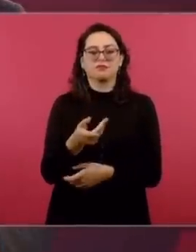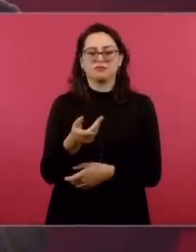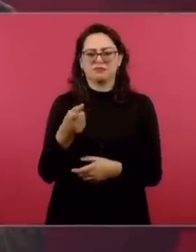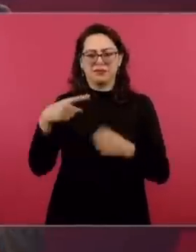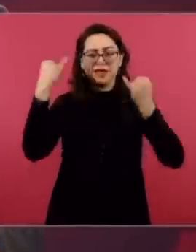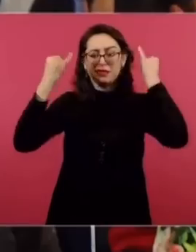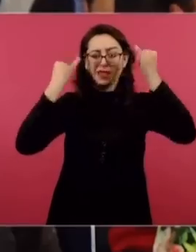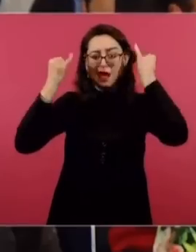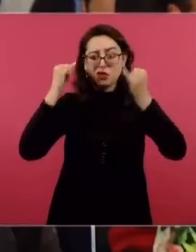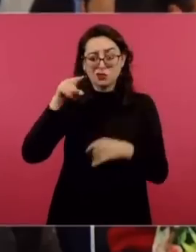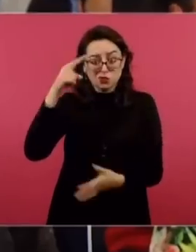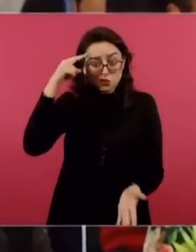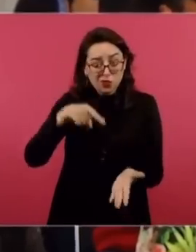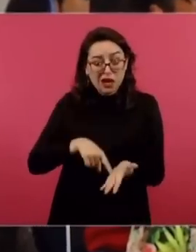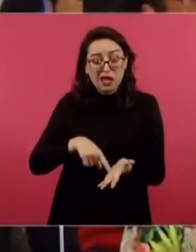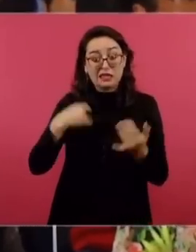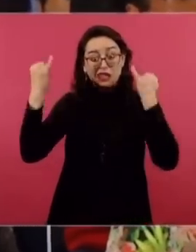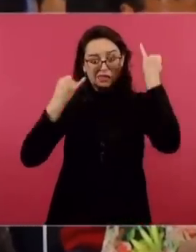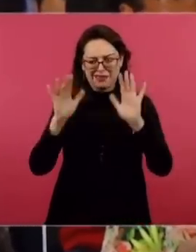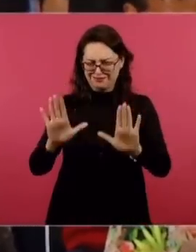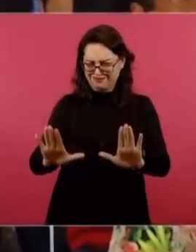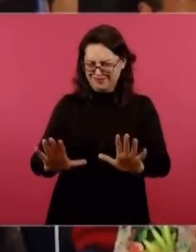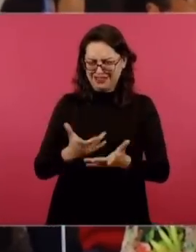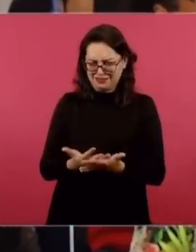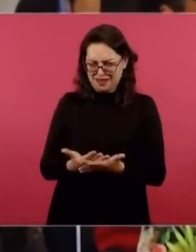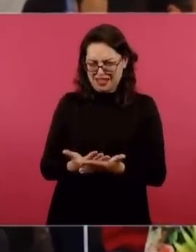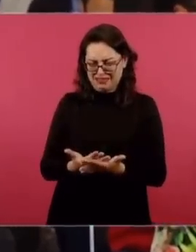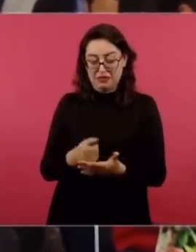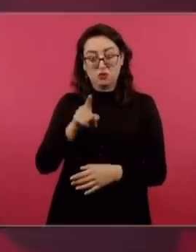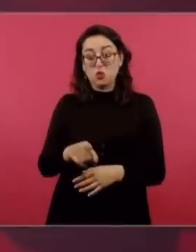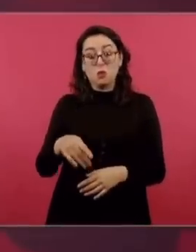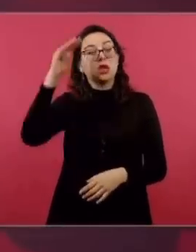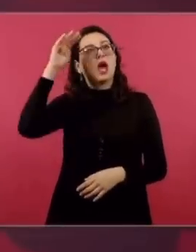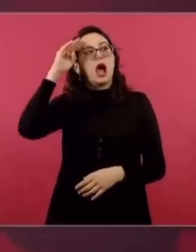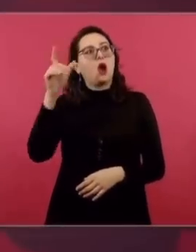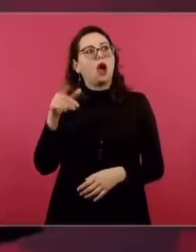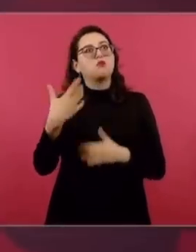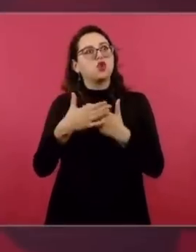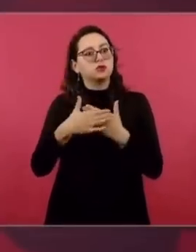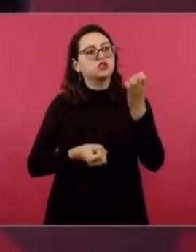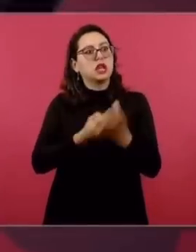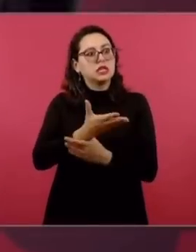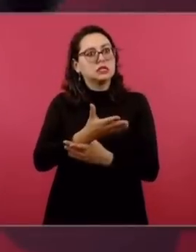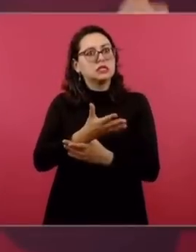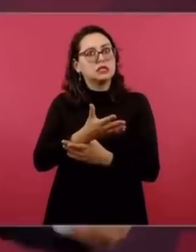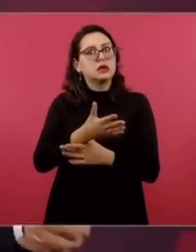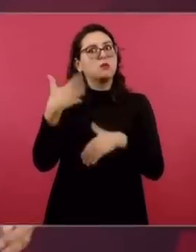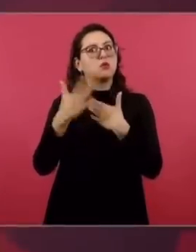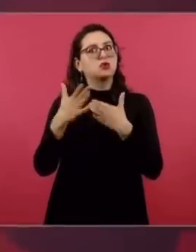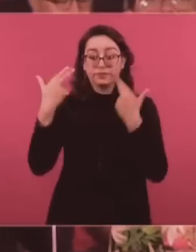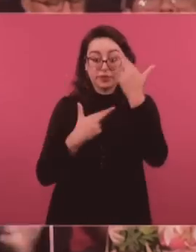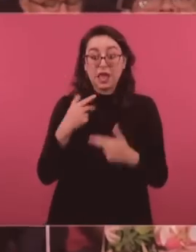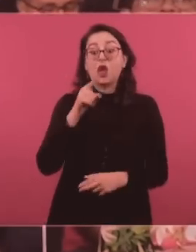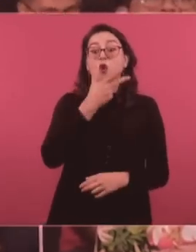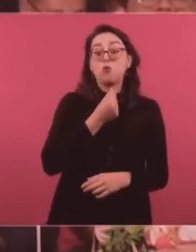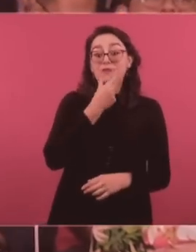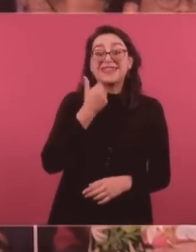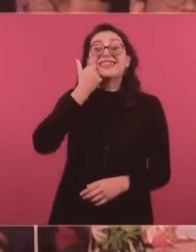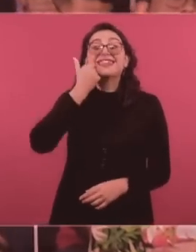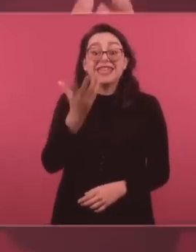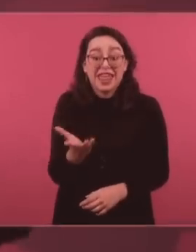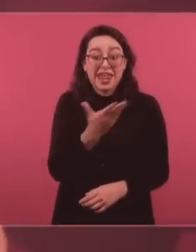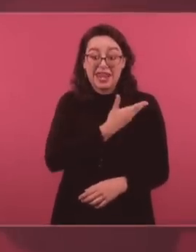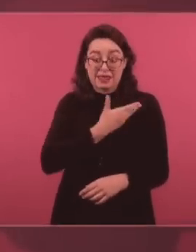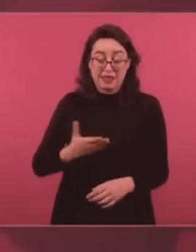la imaginación. Sí, o sea, ya está muy adelantado. Sí, mire, yo entiendo, ¿sí?, que hay que revisar el asunto, pero no politizar. No dije que va a ser